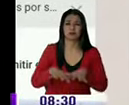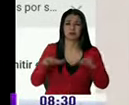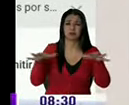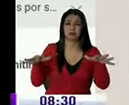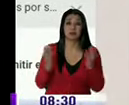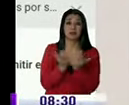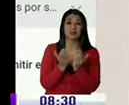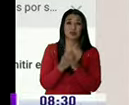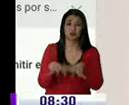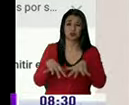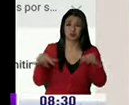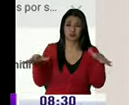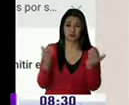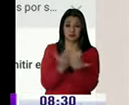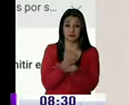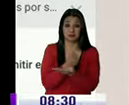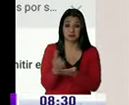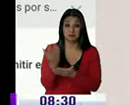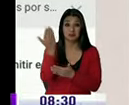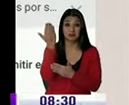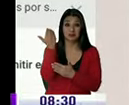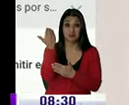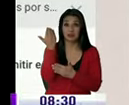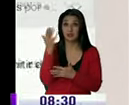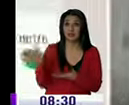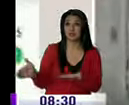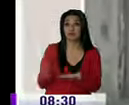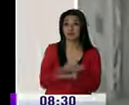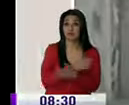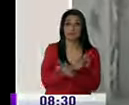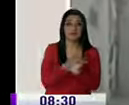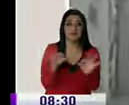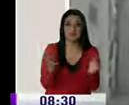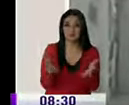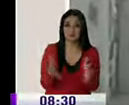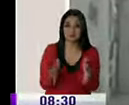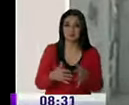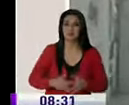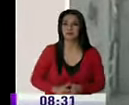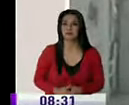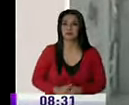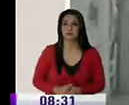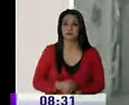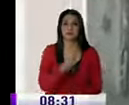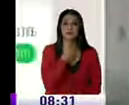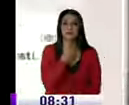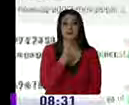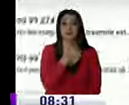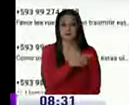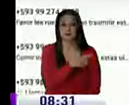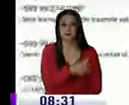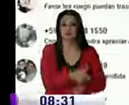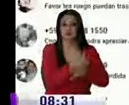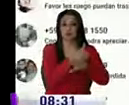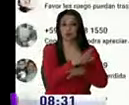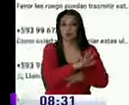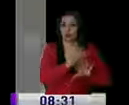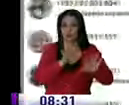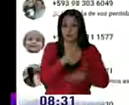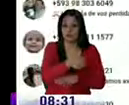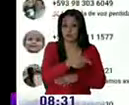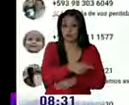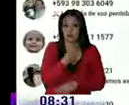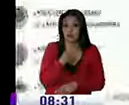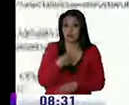hecho de que desde la semana pasada no han retirado la basura de los contenedores. Eso dicen autoridades de recolección de basura, por